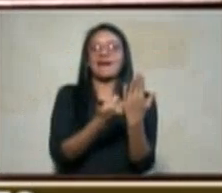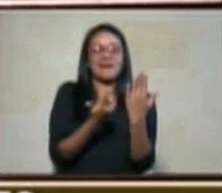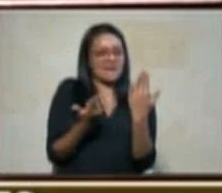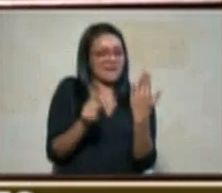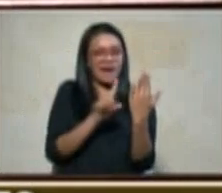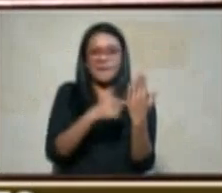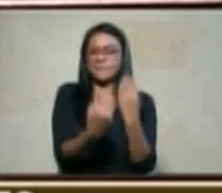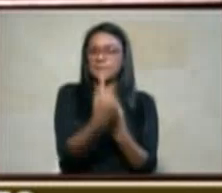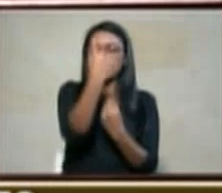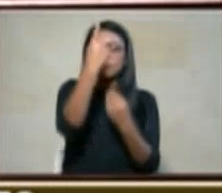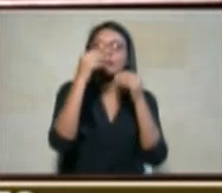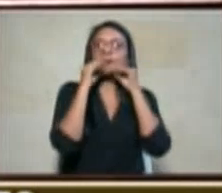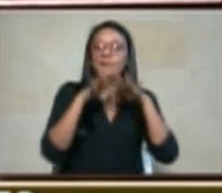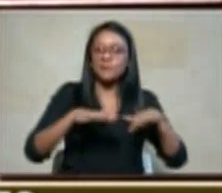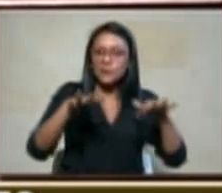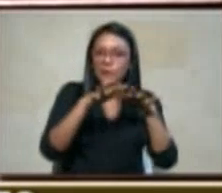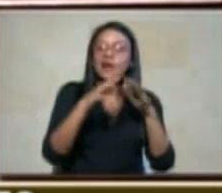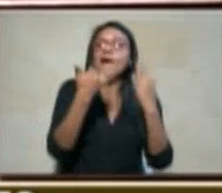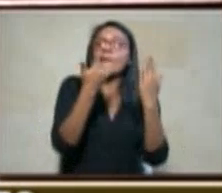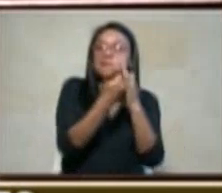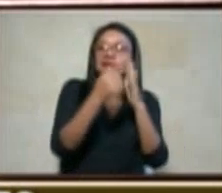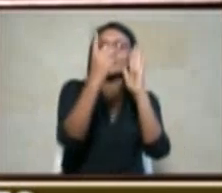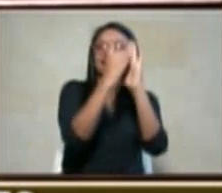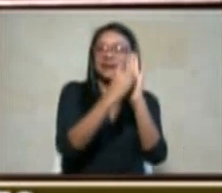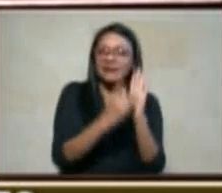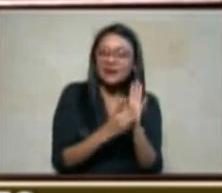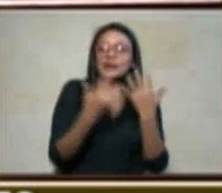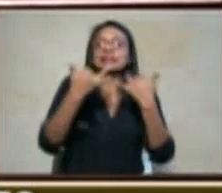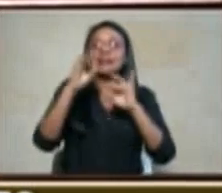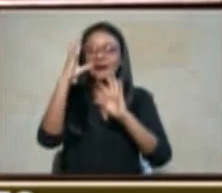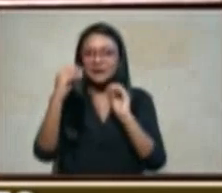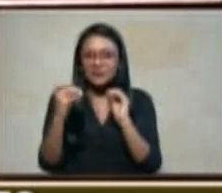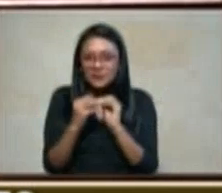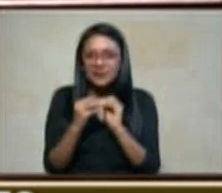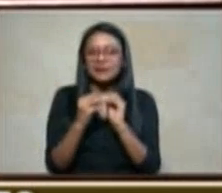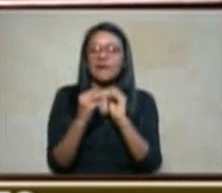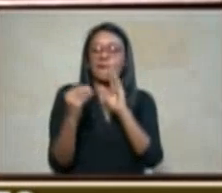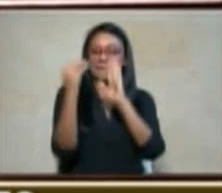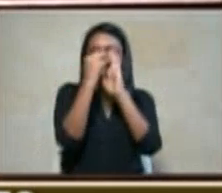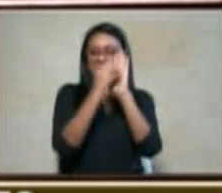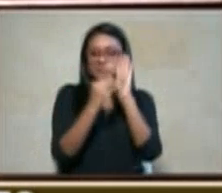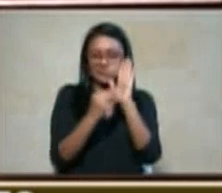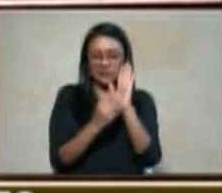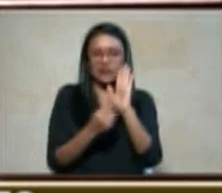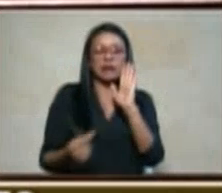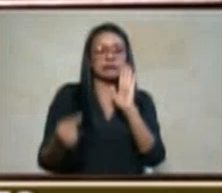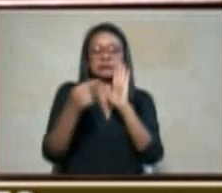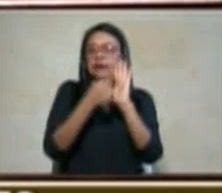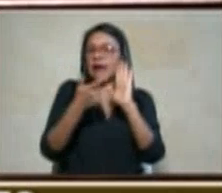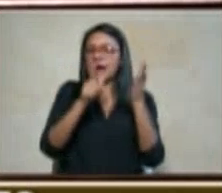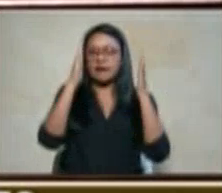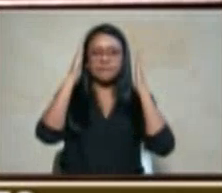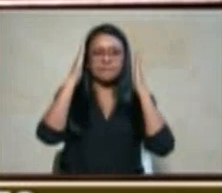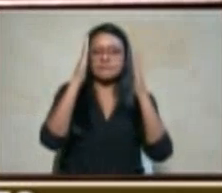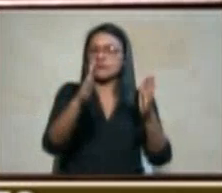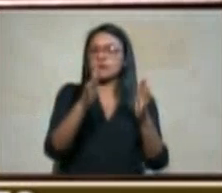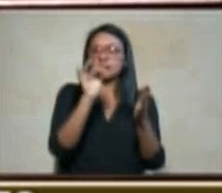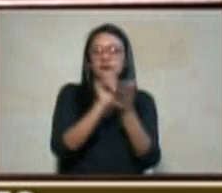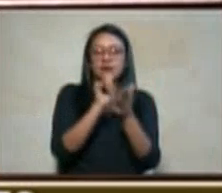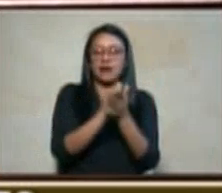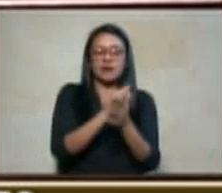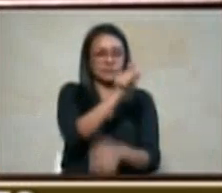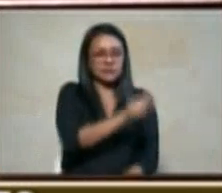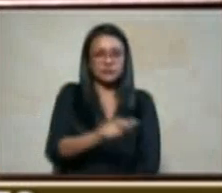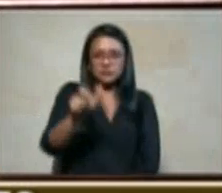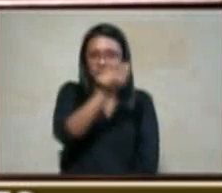está en la política pública, hay decretos, hay acuerdos mediante los cuales se están ya atendiendo a esta